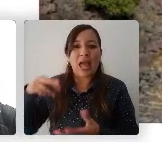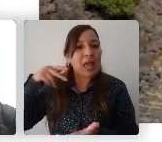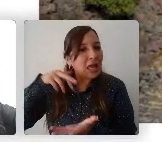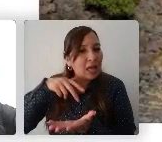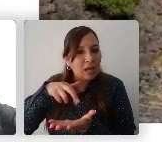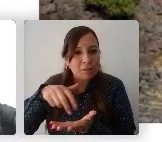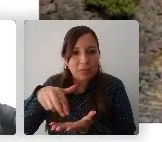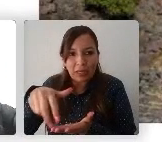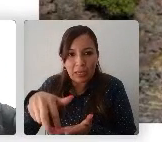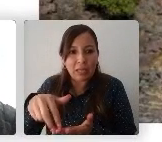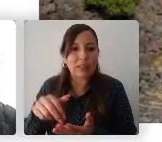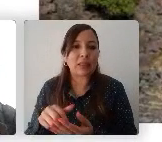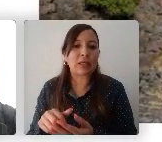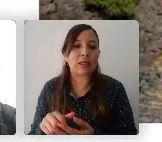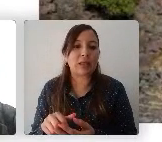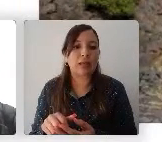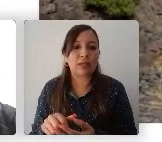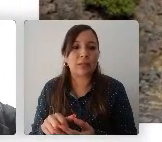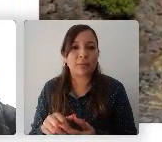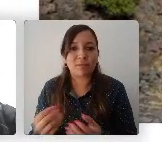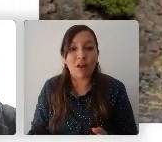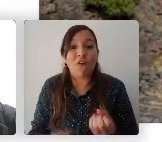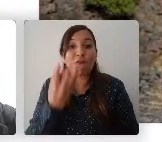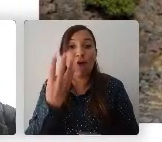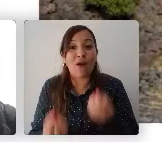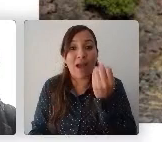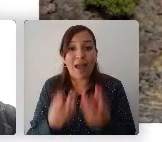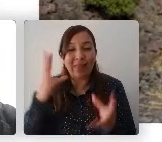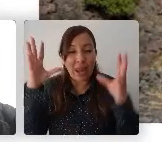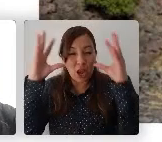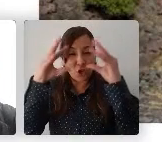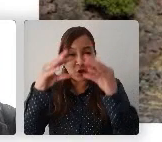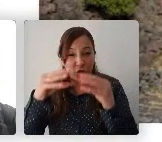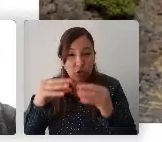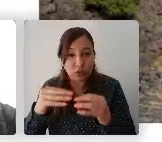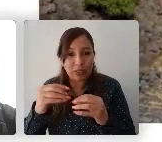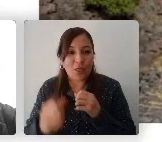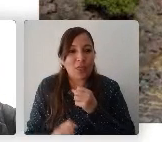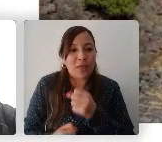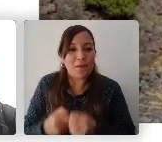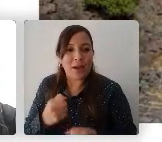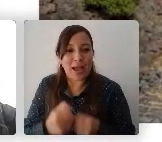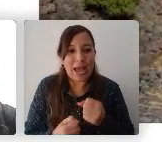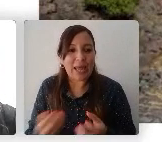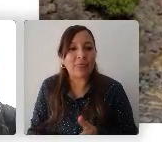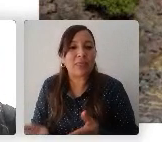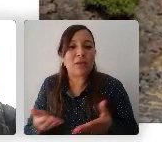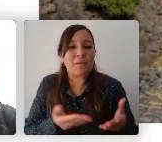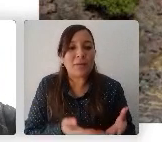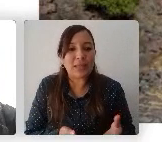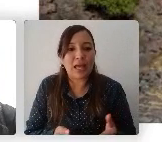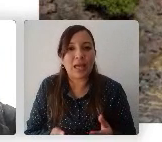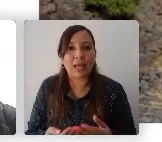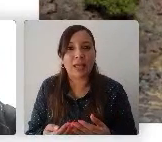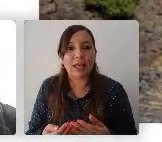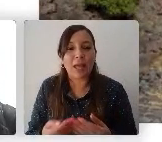rico en historia, ¿no? Y las de ya las fogatas en las noches, es una serie de actividades que desde